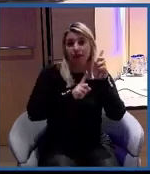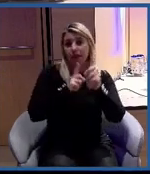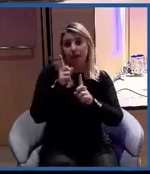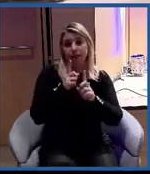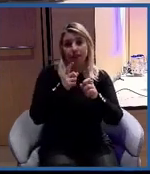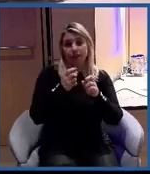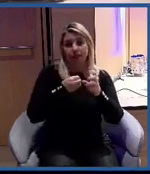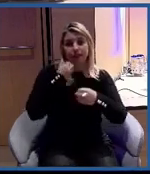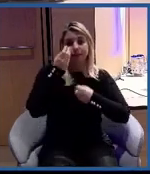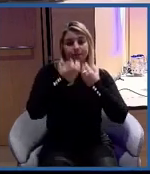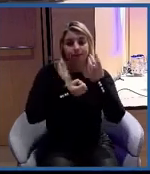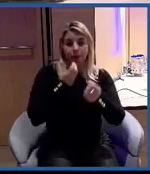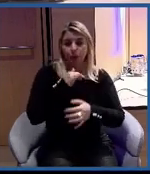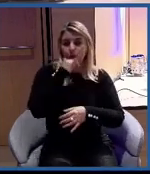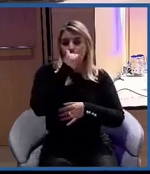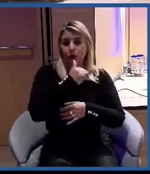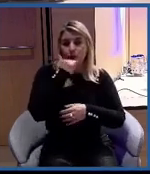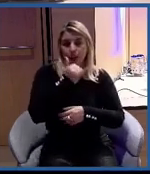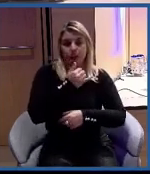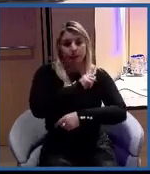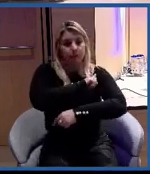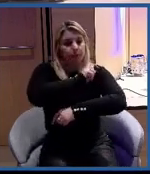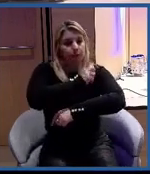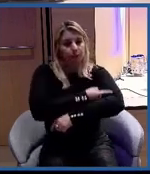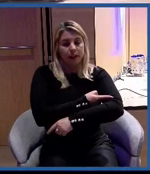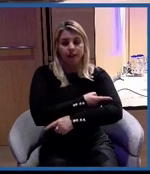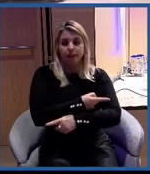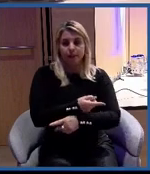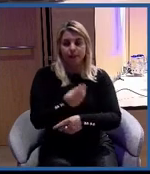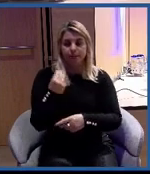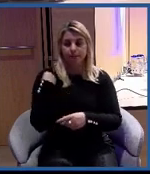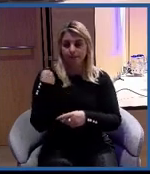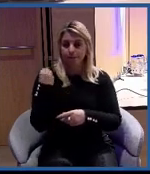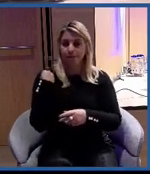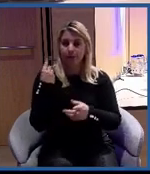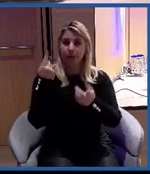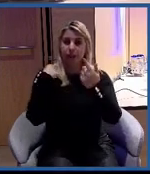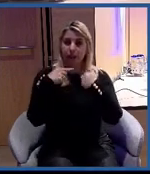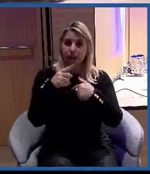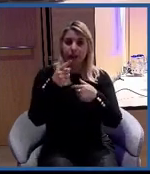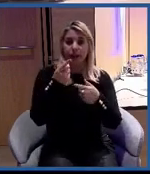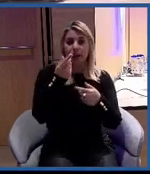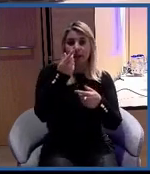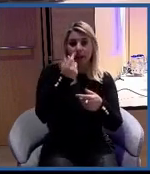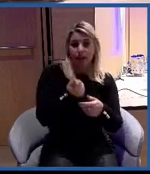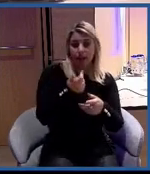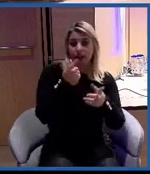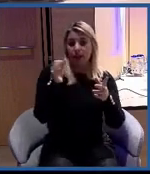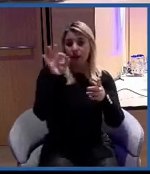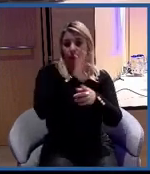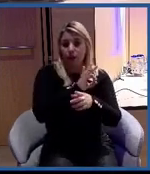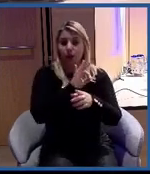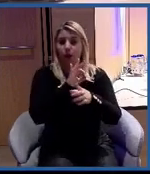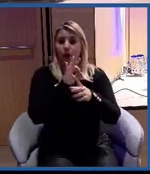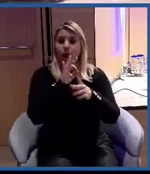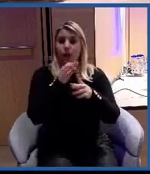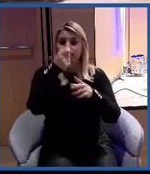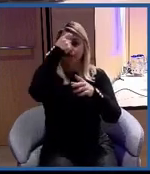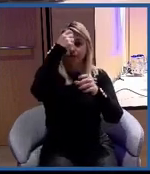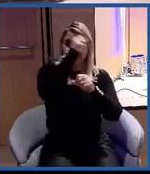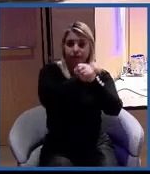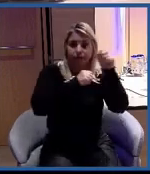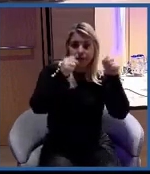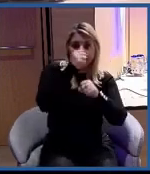insuficientes Nuestra fuerza también se ve agotada nuestros nuestros recursos nuestra forma de entender la tecnología no es el